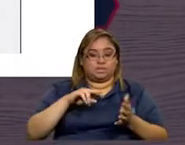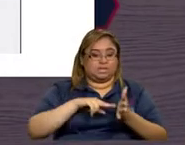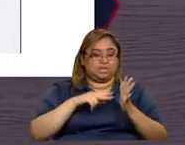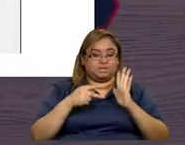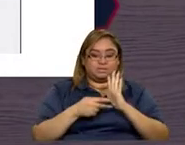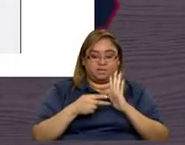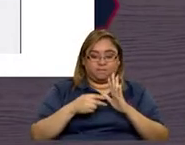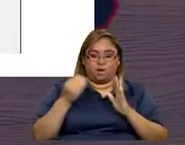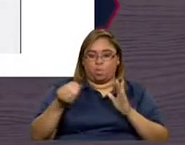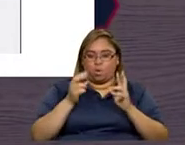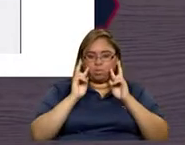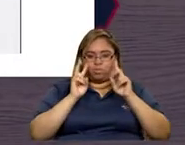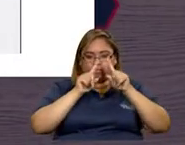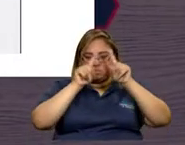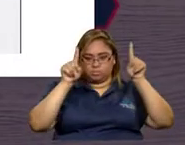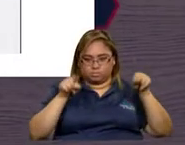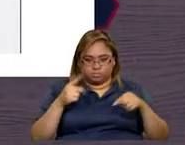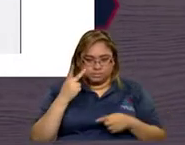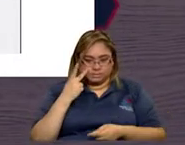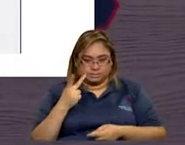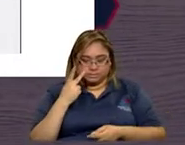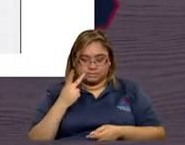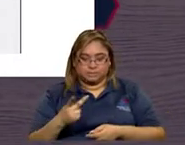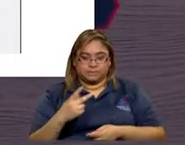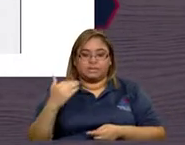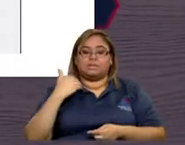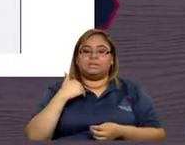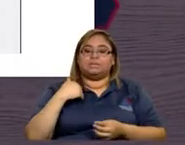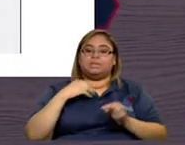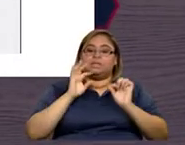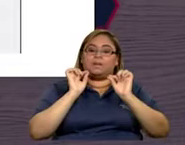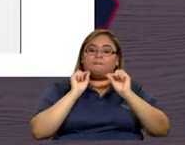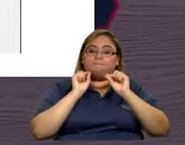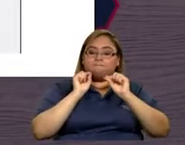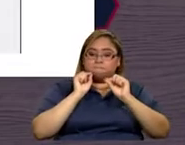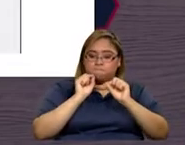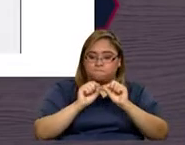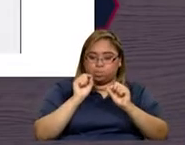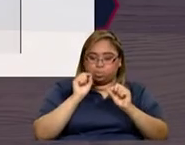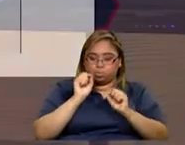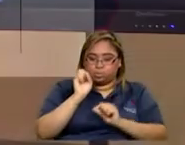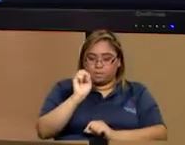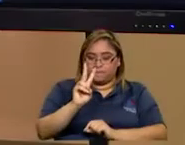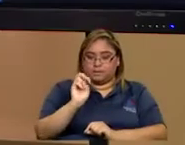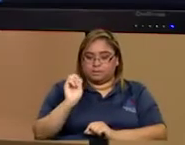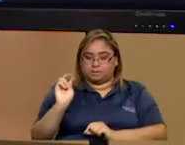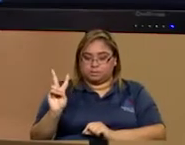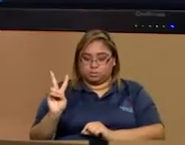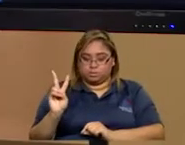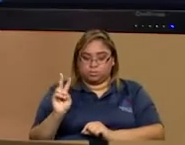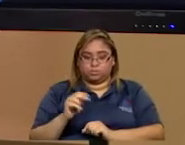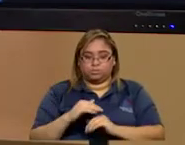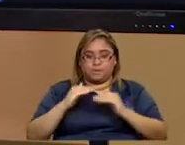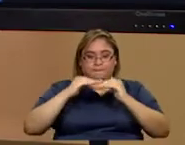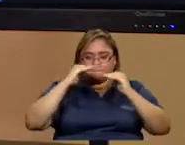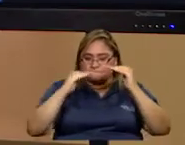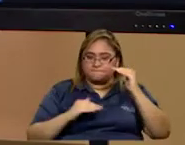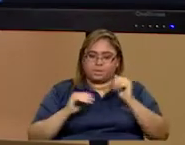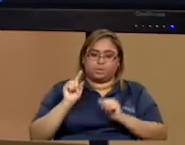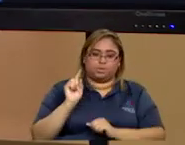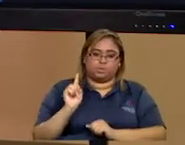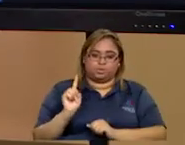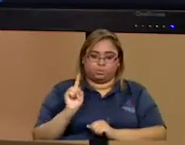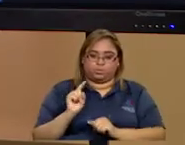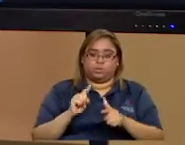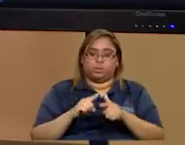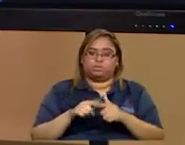la lectura, ¿verdad?, tendríamos 0.22 ohmios, una cantidad mucho menor a 1. Y aquí ustedes